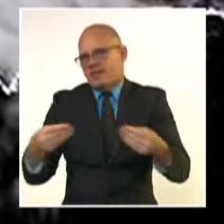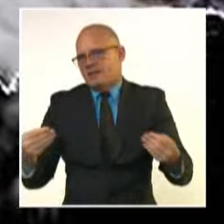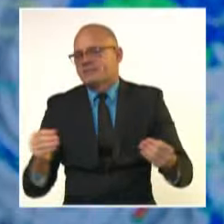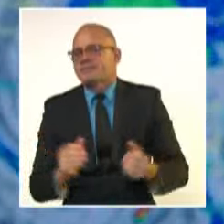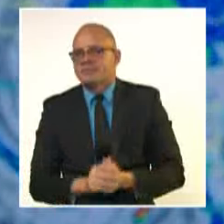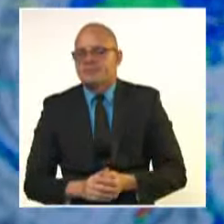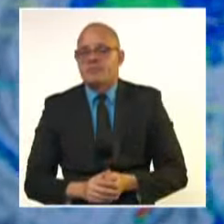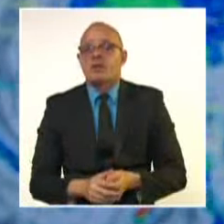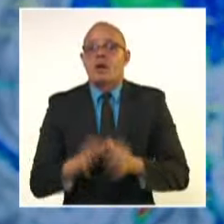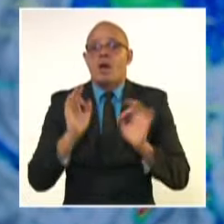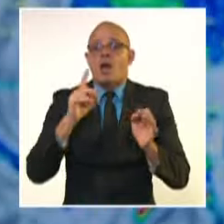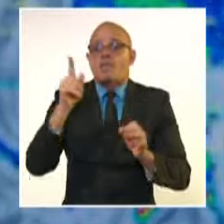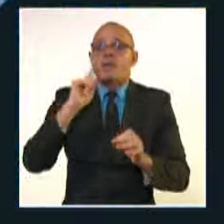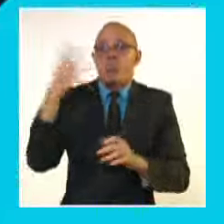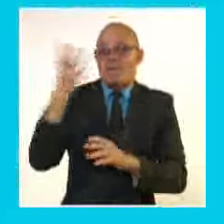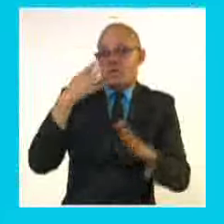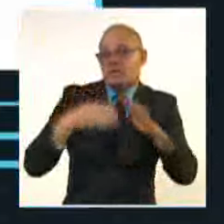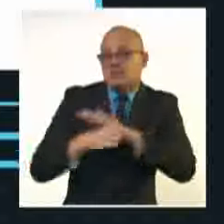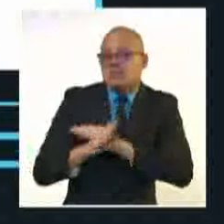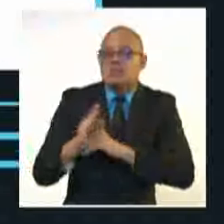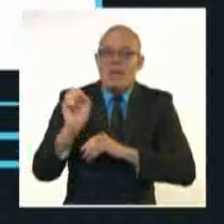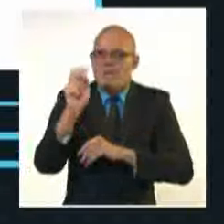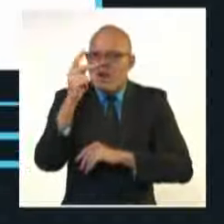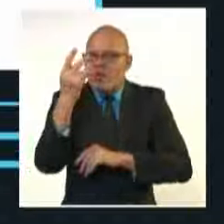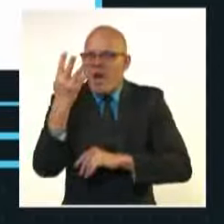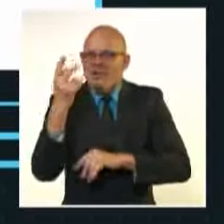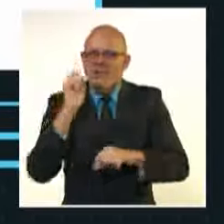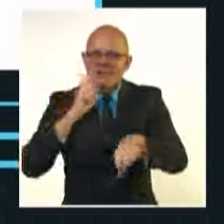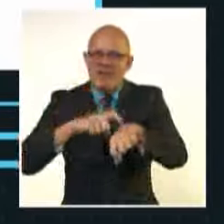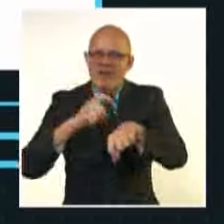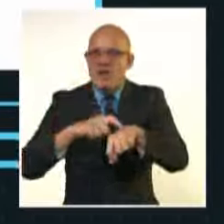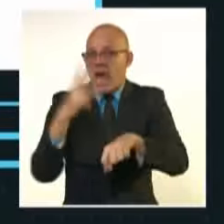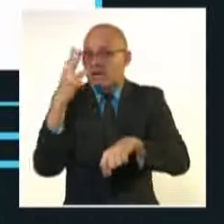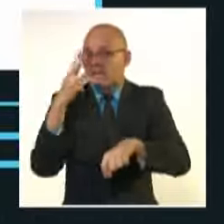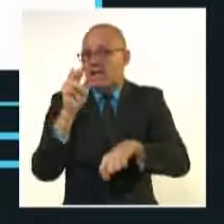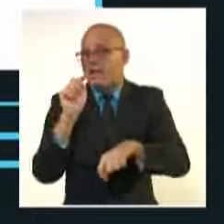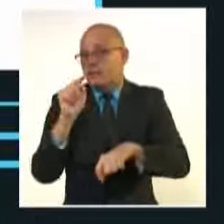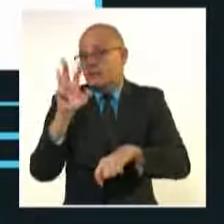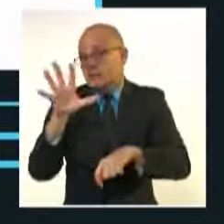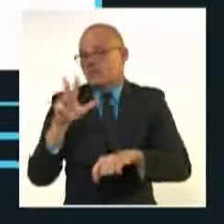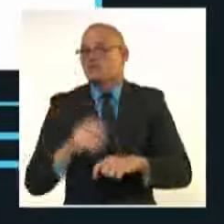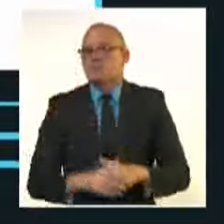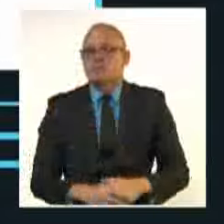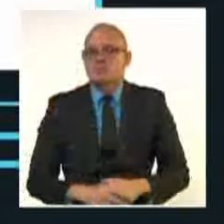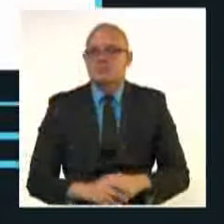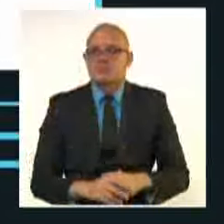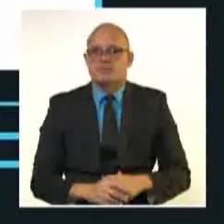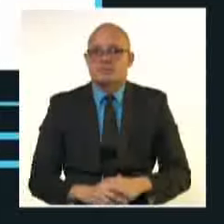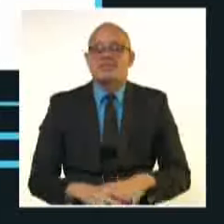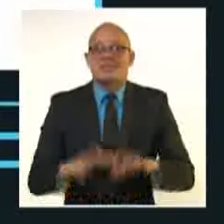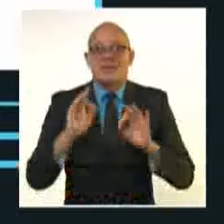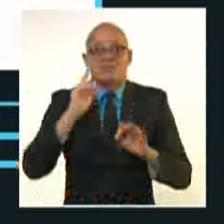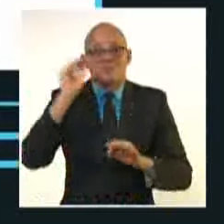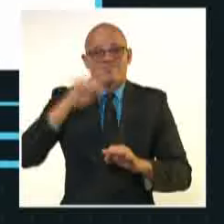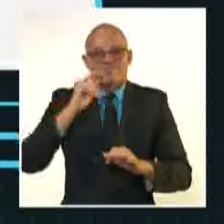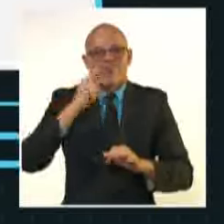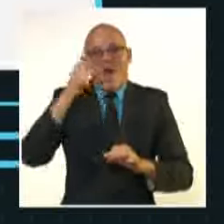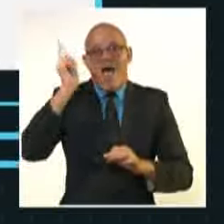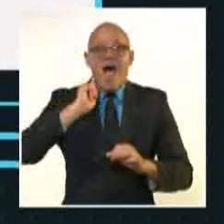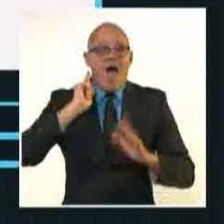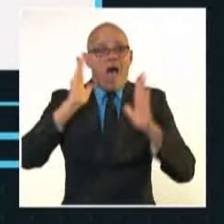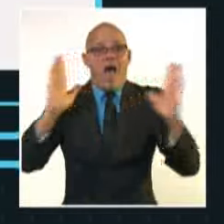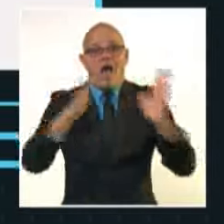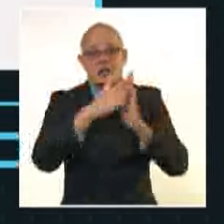Melissa lo hizo a las 3:05 de la mañana. El huracán Melissa impactó Santiago de Cuba en un año de alta variabilidad climática.